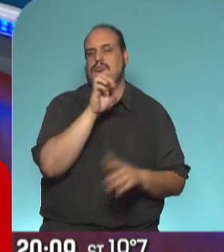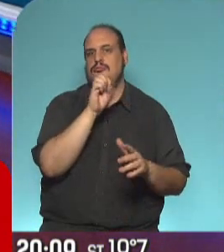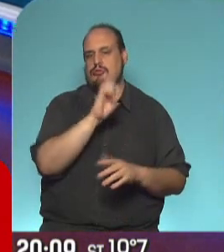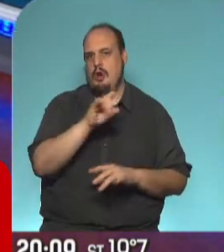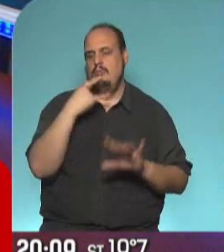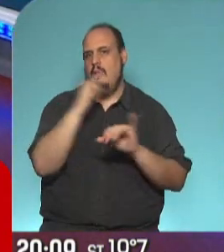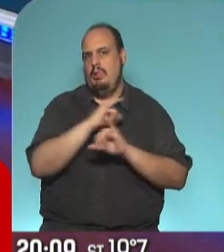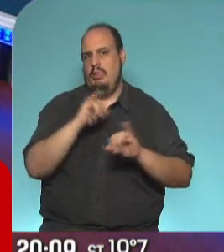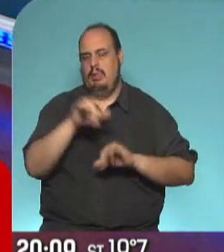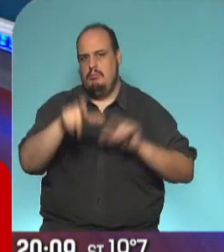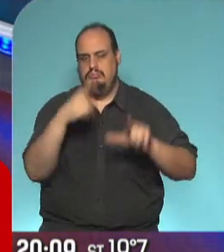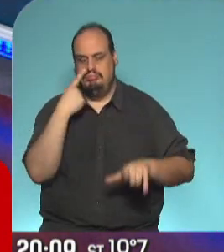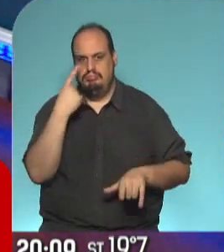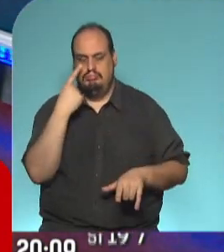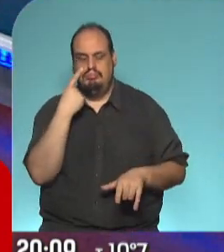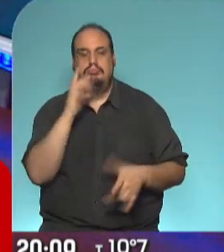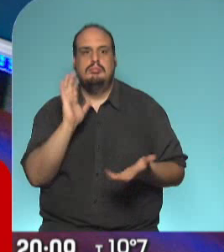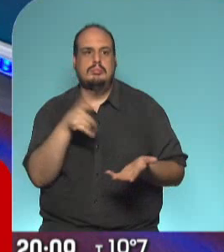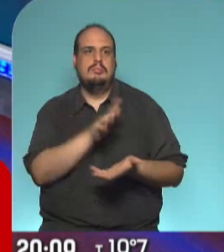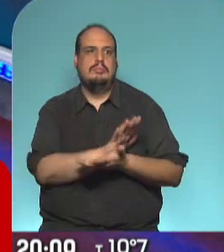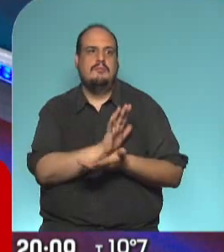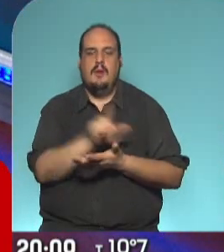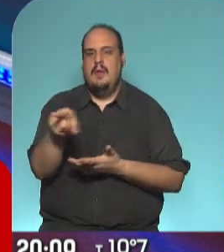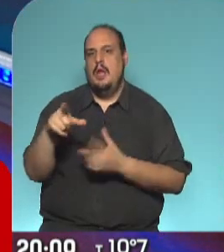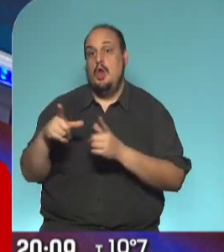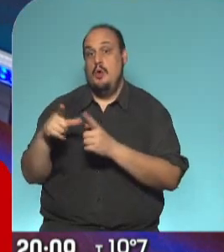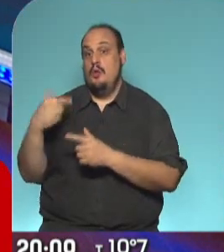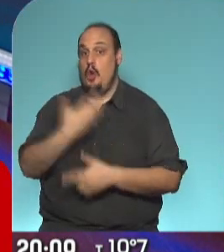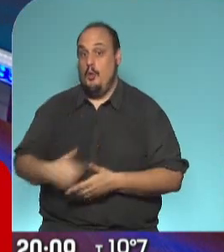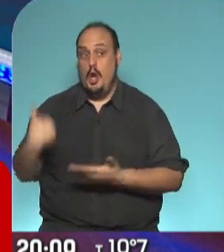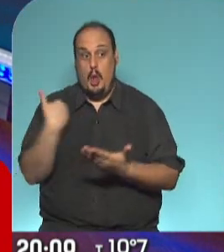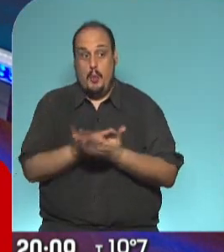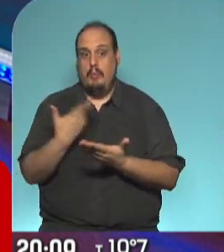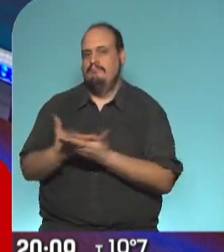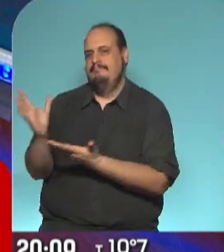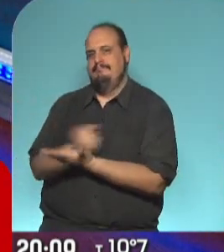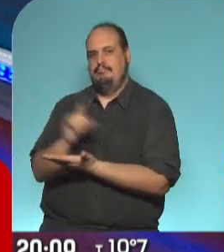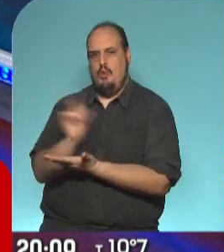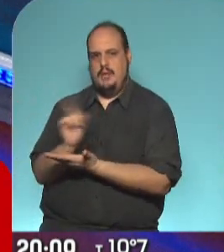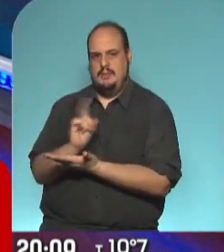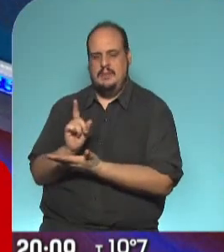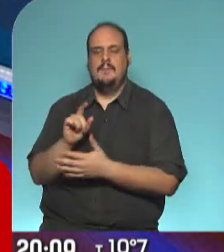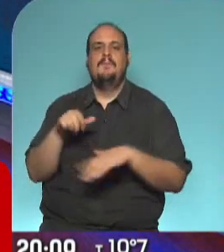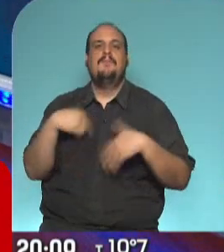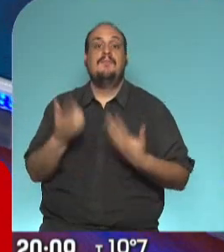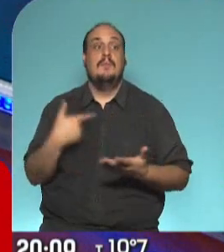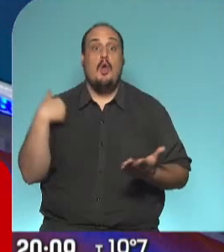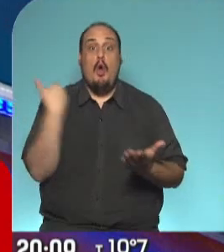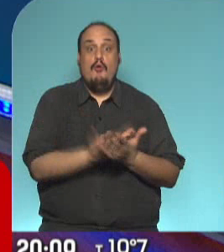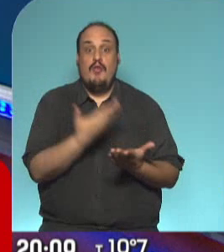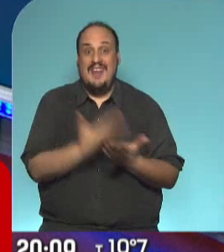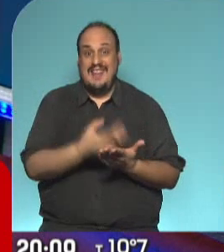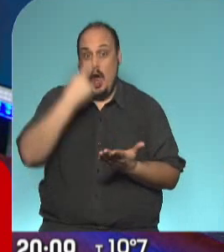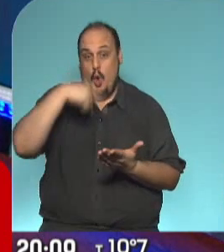reticentes, más negativos a aceptar la última oferta planteada. Y estamos hablando ya de la última oferta que